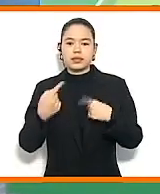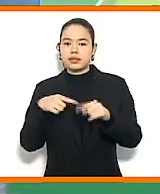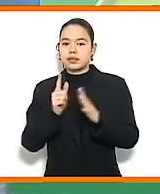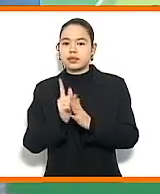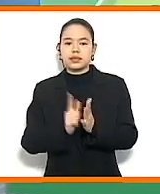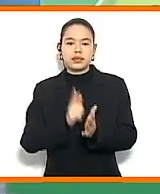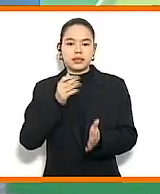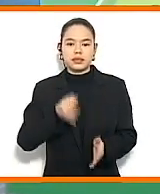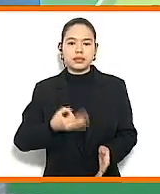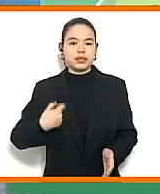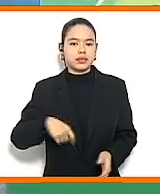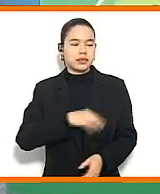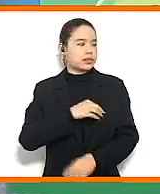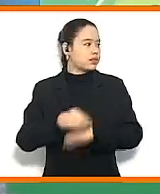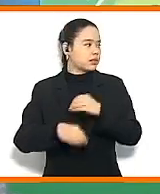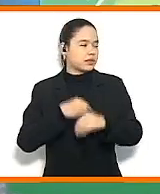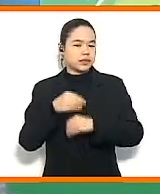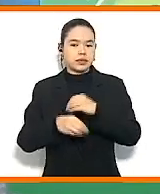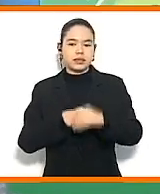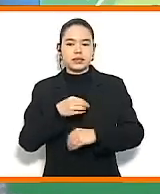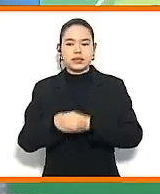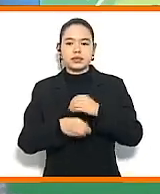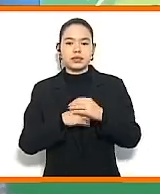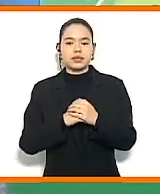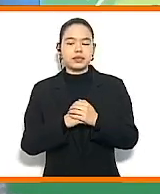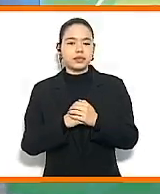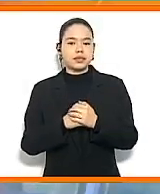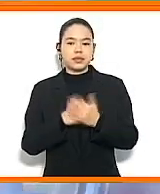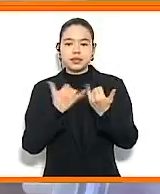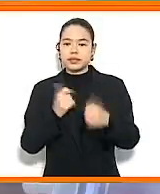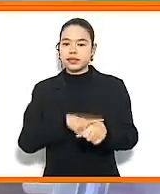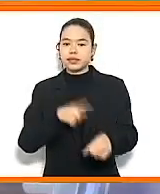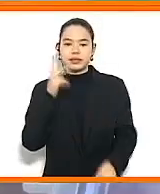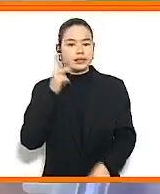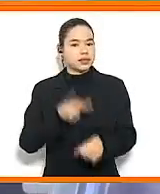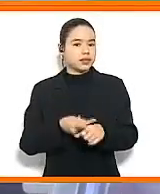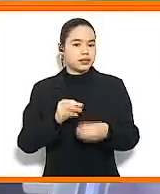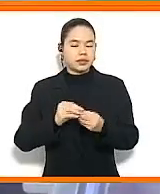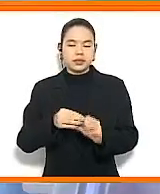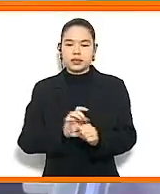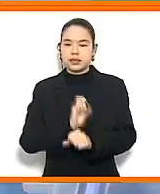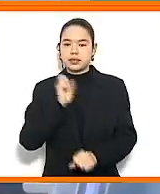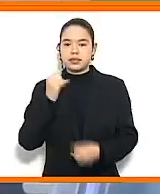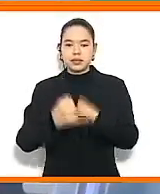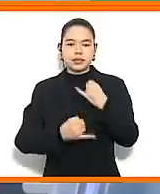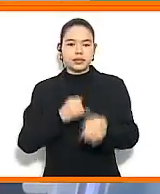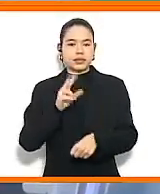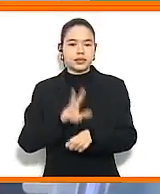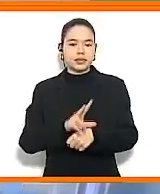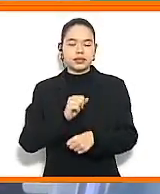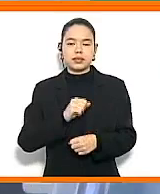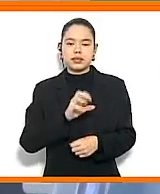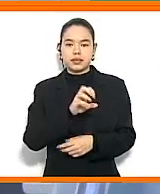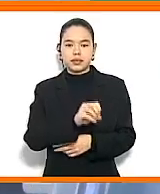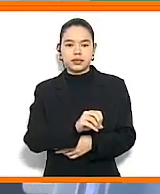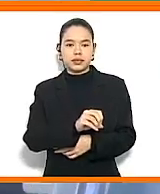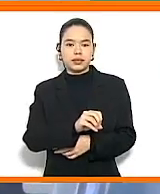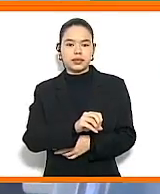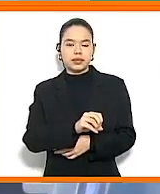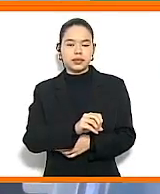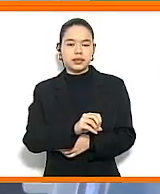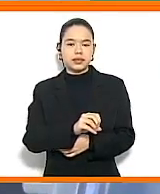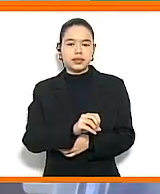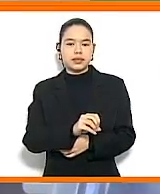para certificar cada uno de nuestros sorteos. Se viene tu primer dígito ganador para Jugatres y este es el 0.